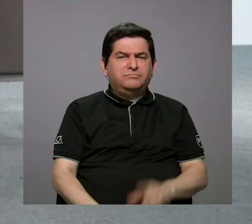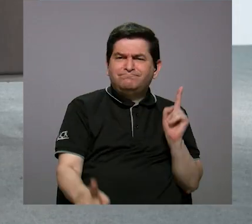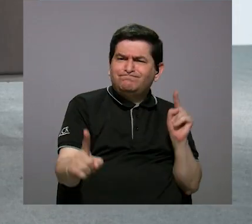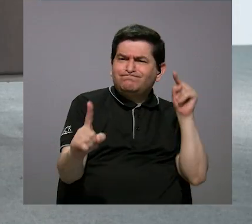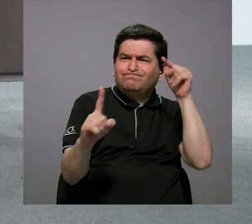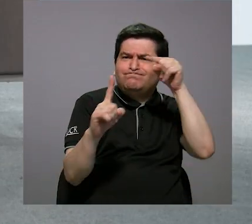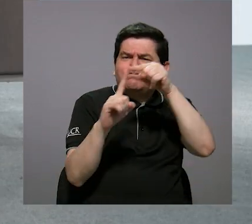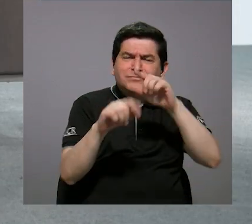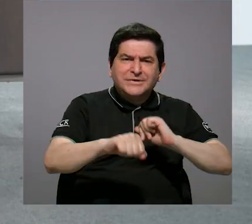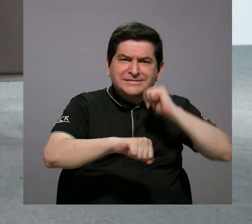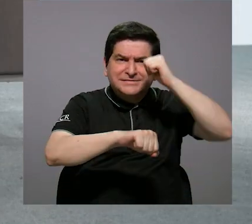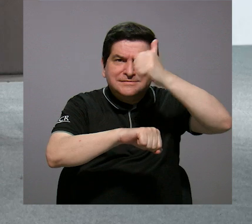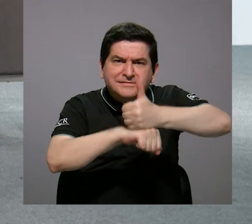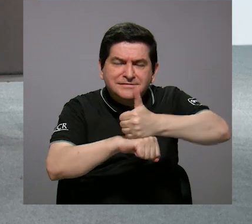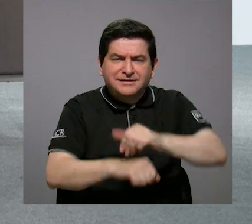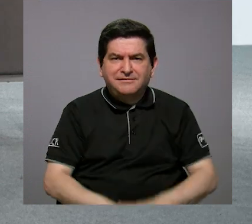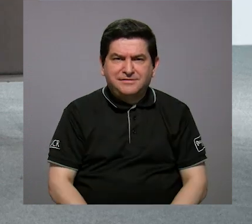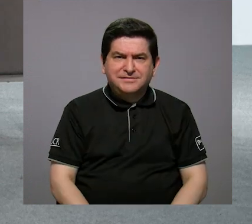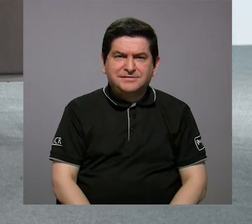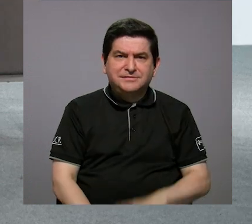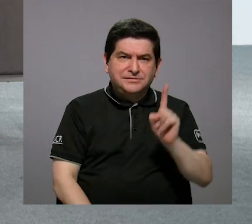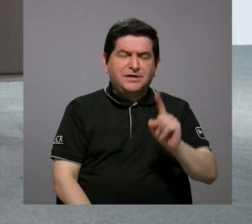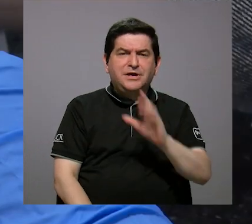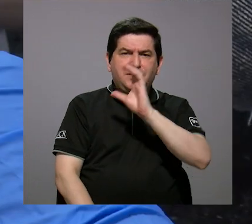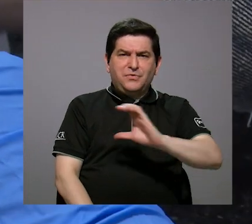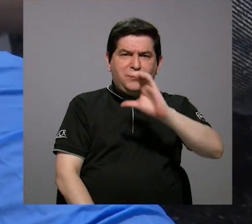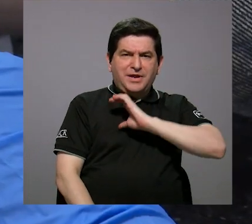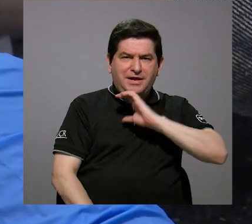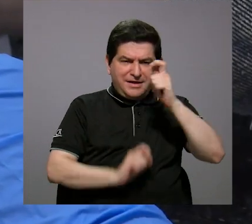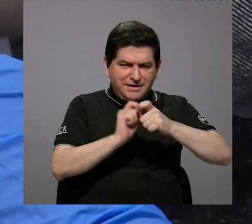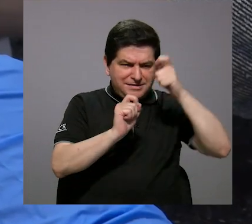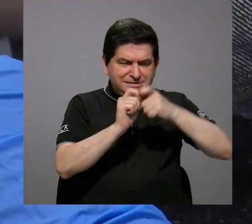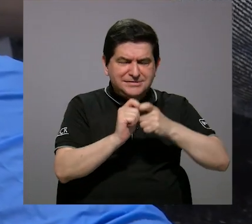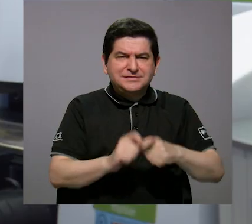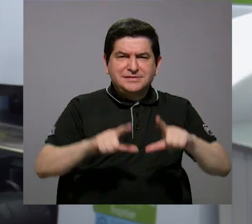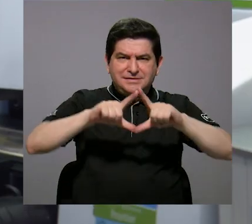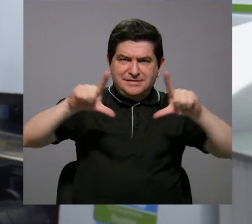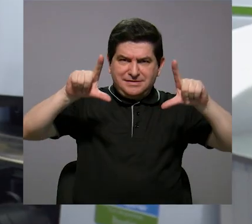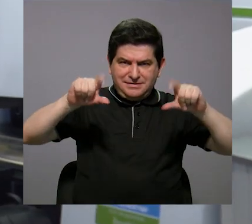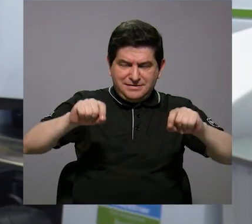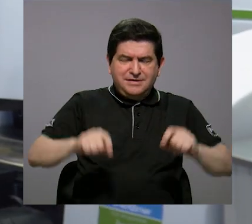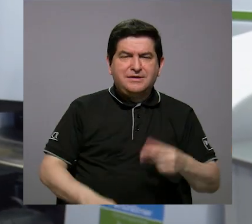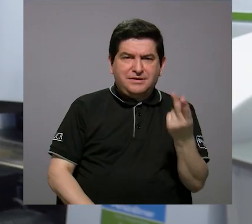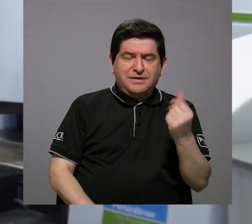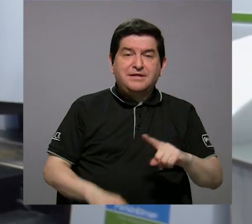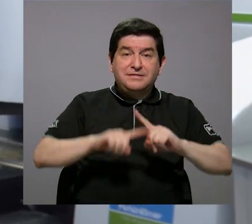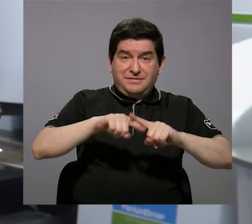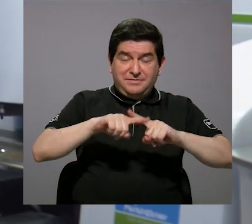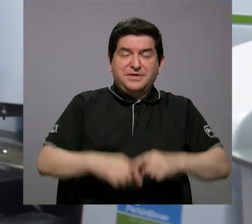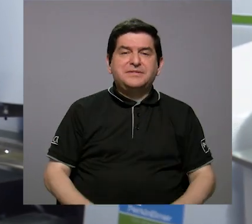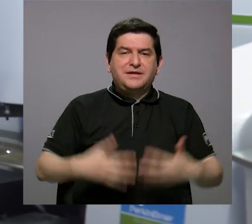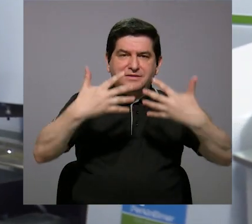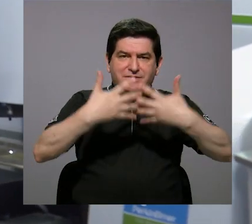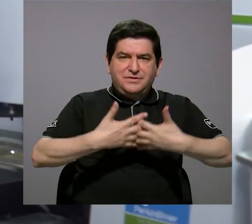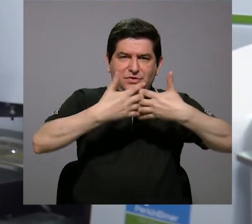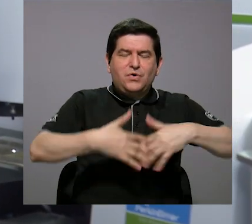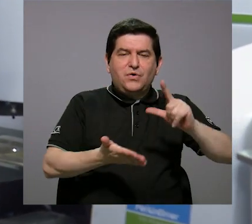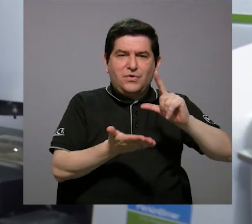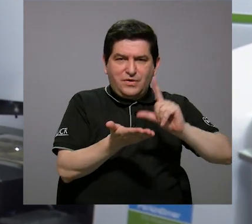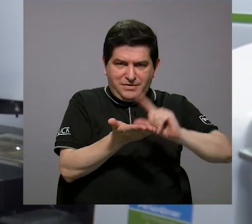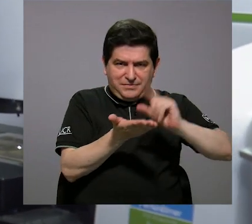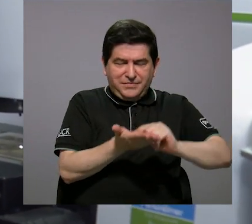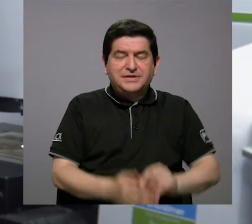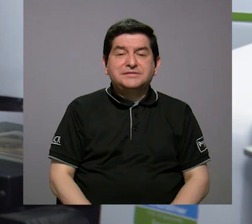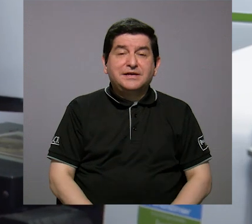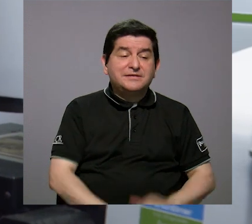cuya finalidad es crear también, digamos, una caracterización de los billetes según las casas fabricantes, para